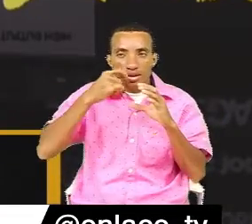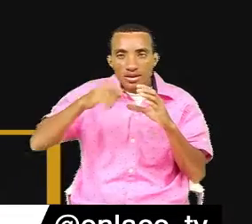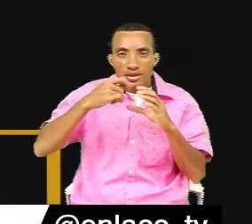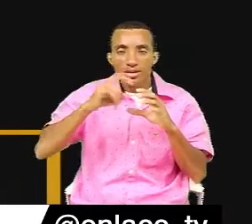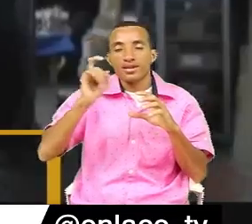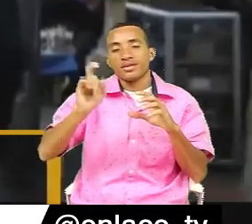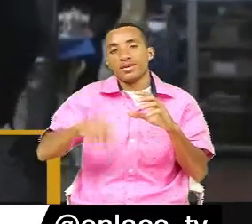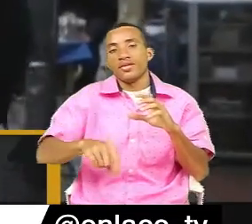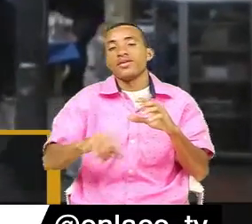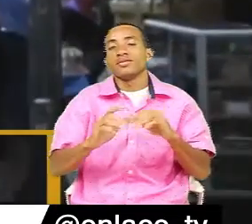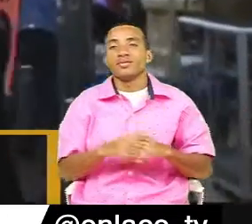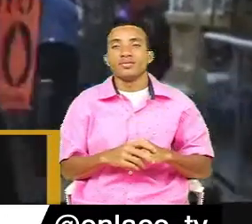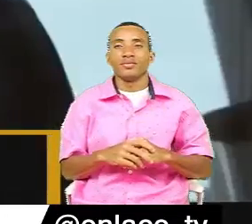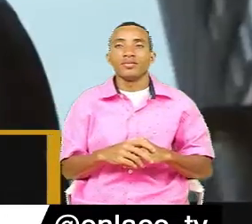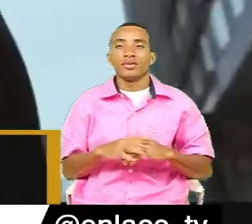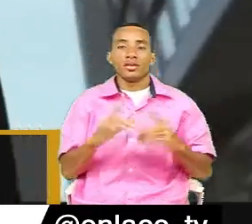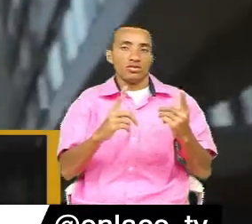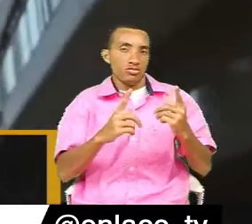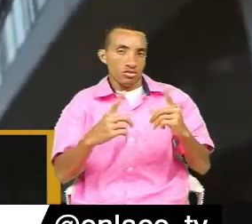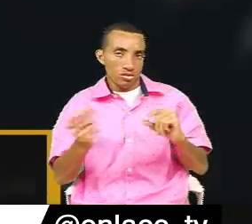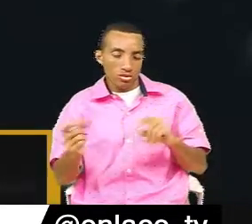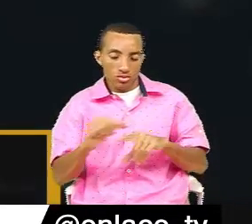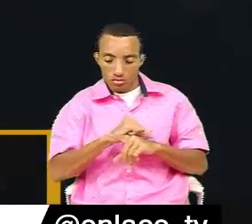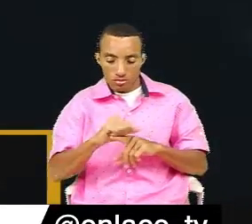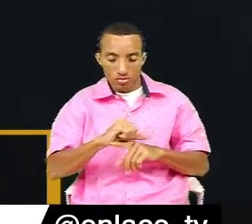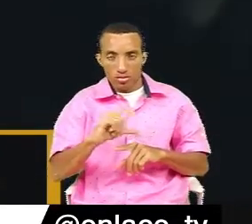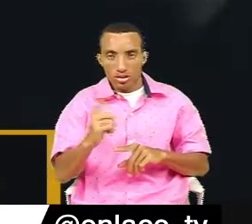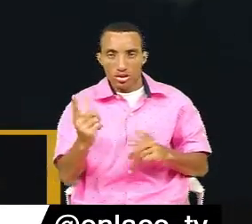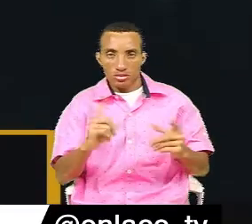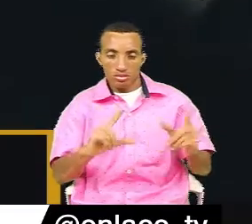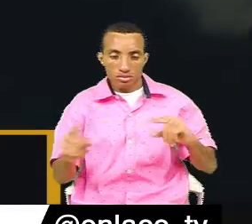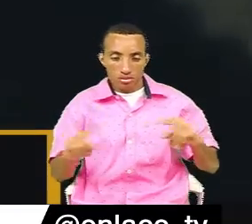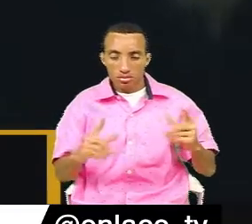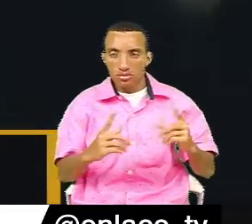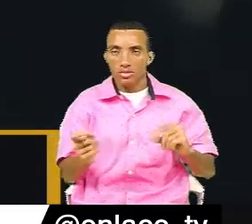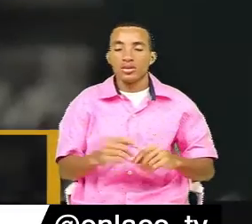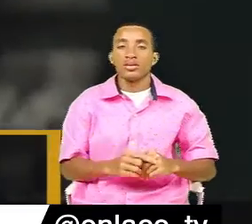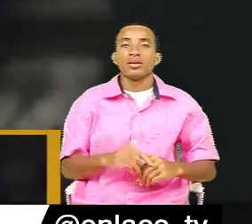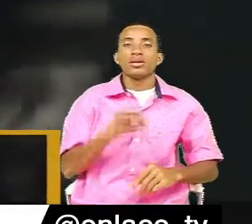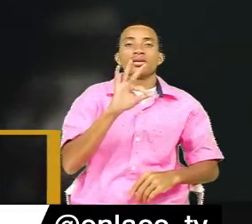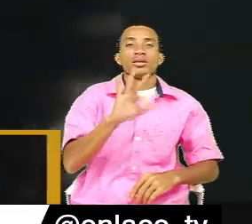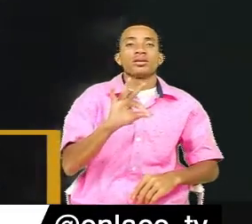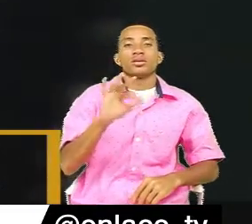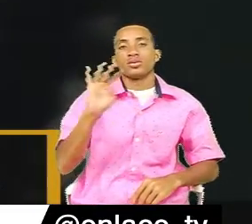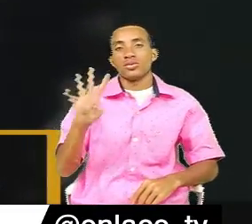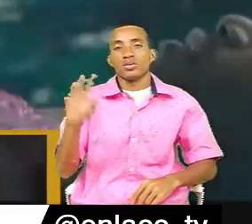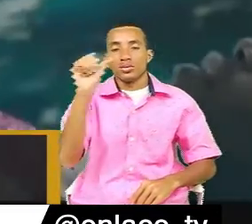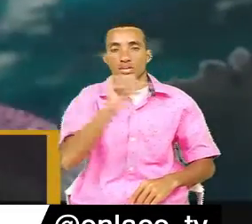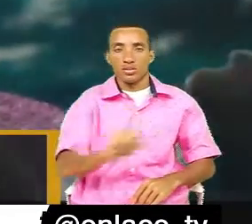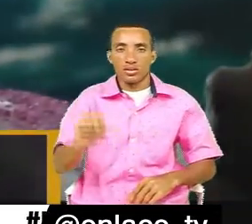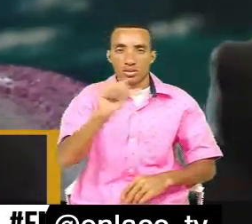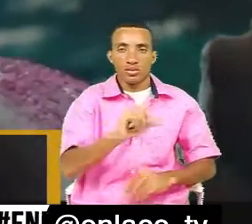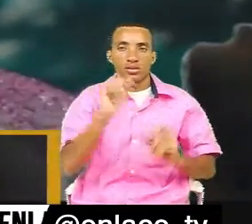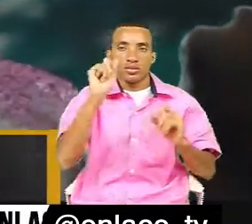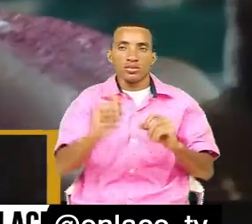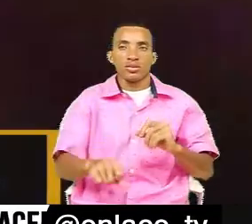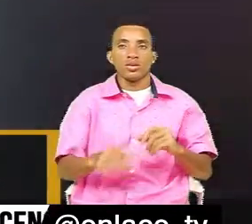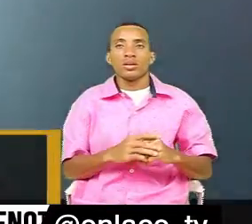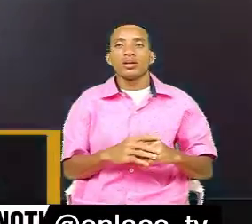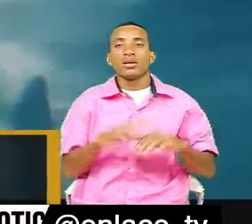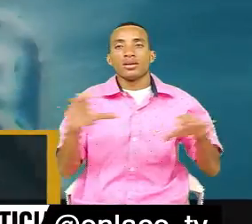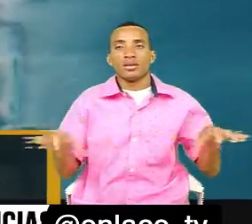ser. Todo está preparado para que el miércoles 3 y el jueves 4 de agosto los barranqueños aprovechen para participar en actividades